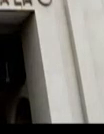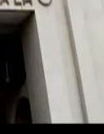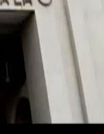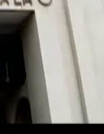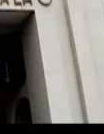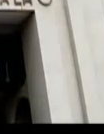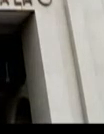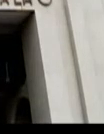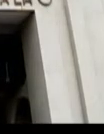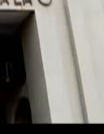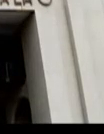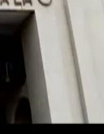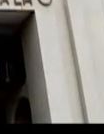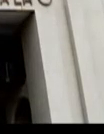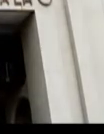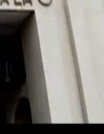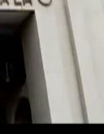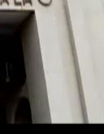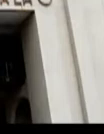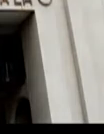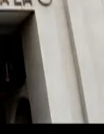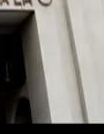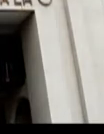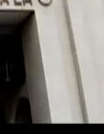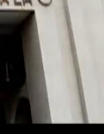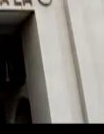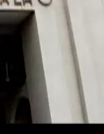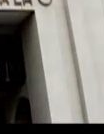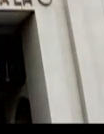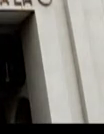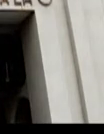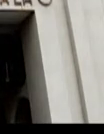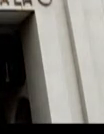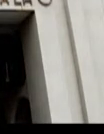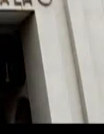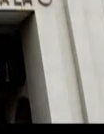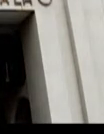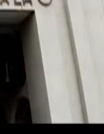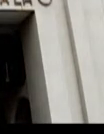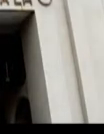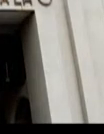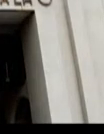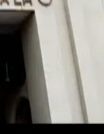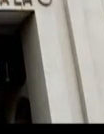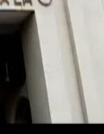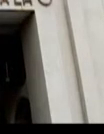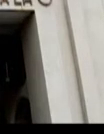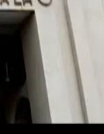en las últimas ediciones de la Universidad Nacional, por supuesto, y también en estos primeros Juegos